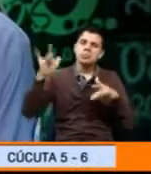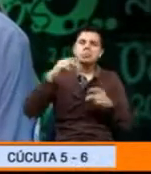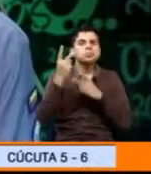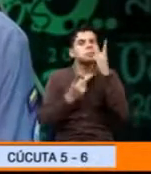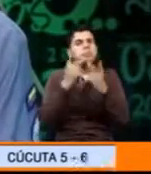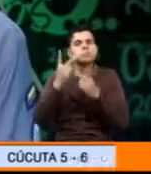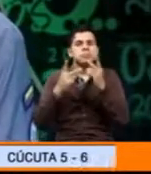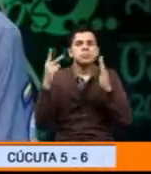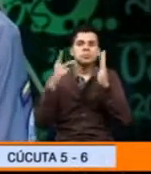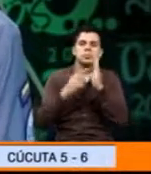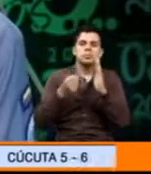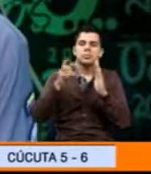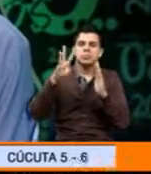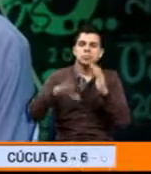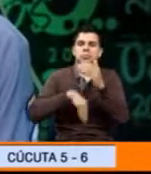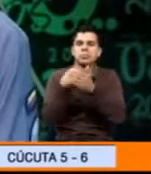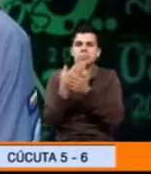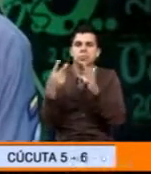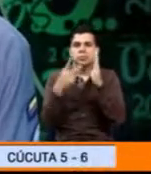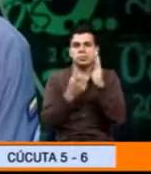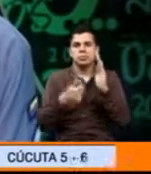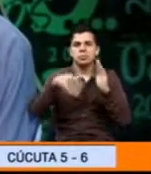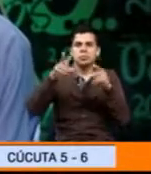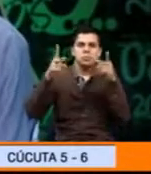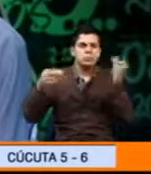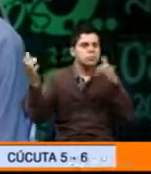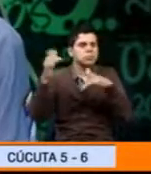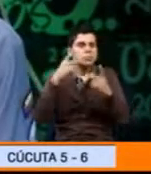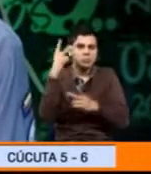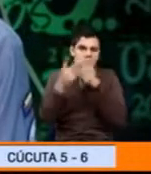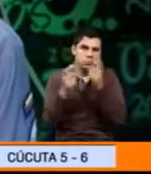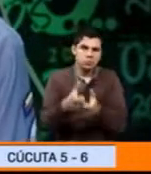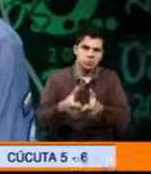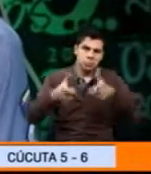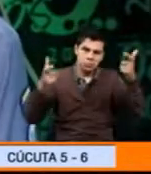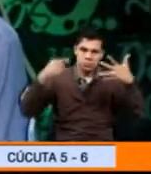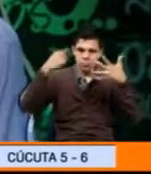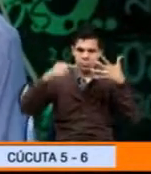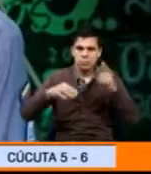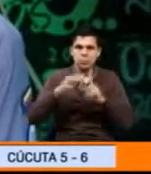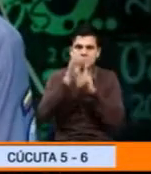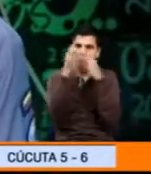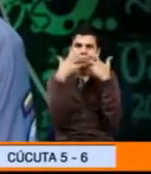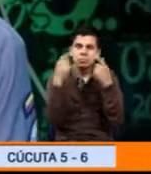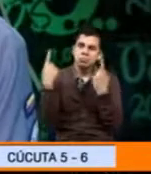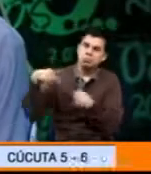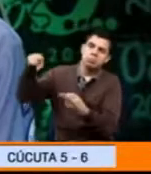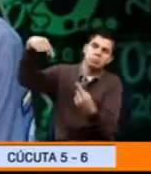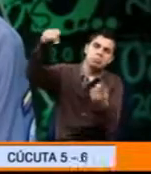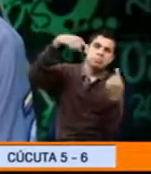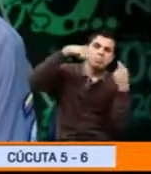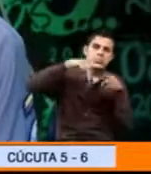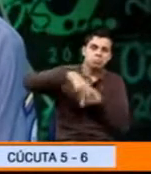del 2013 al 2014 se incrementó en 2.000 visitantes más. Quiere decir que la actividad ecoturística no se acabó porque no había caballos.